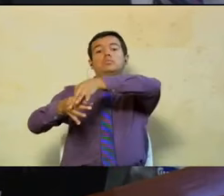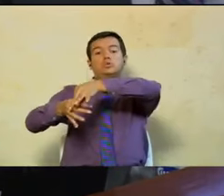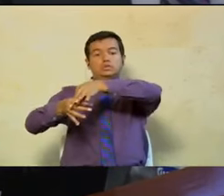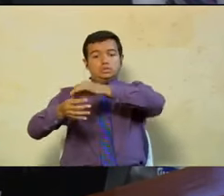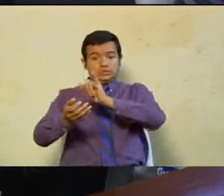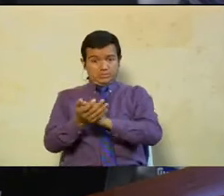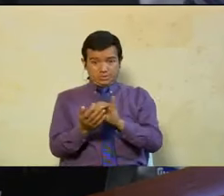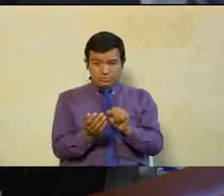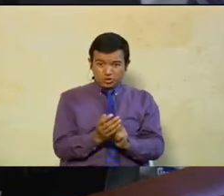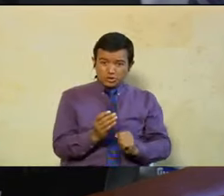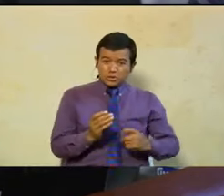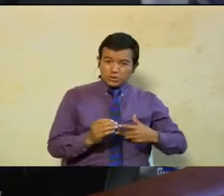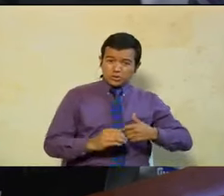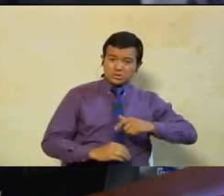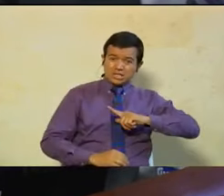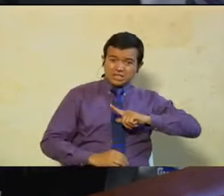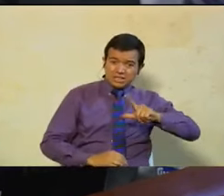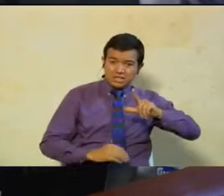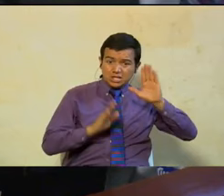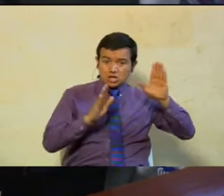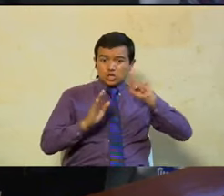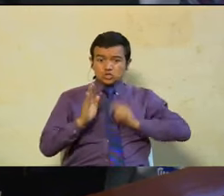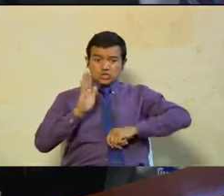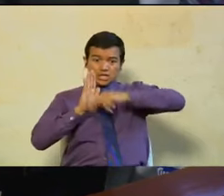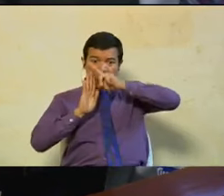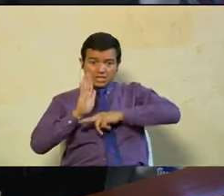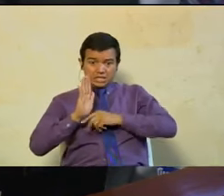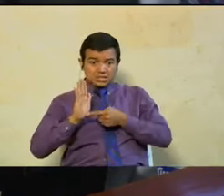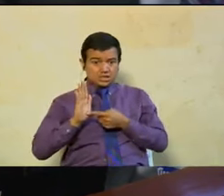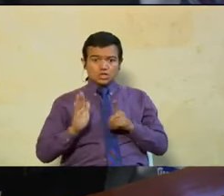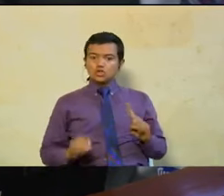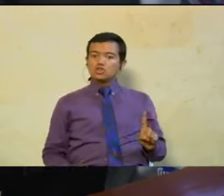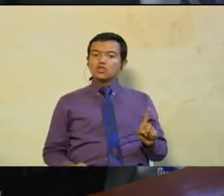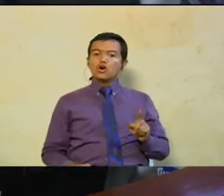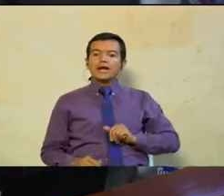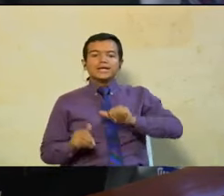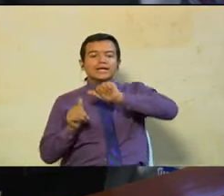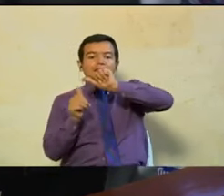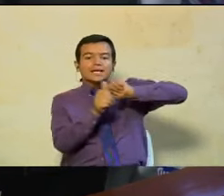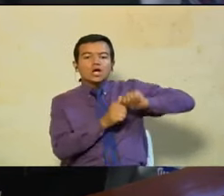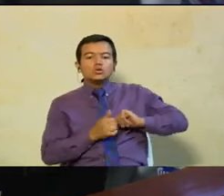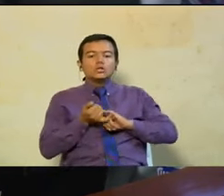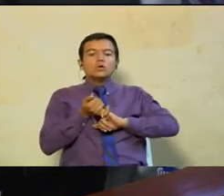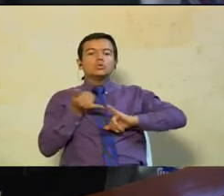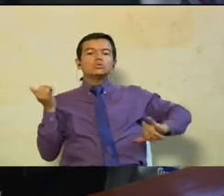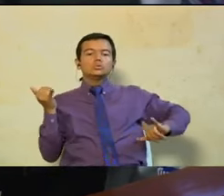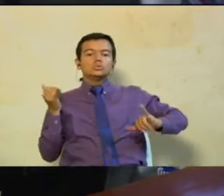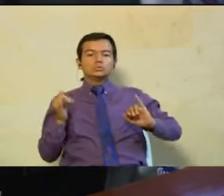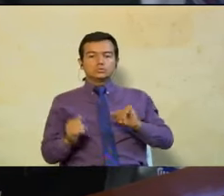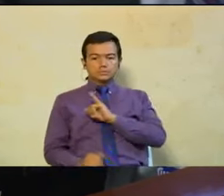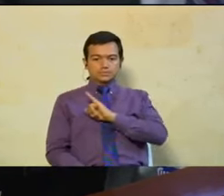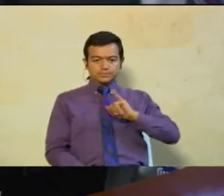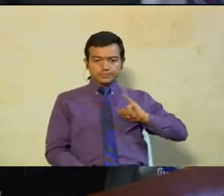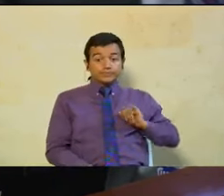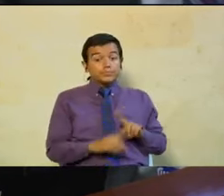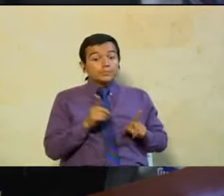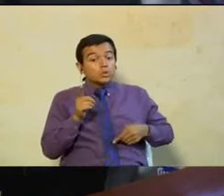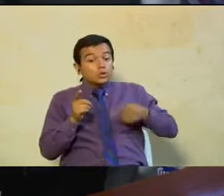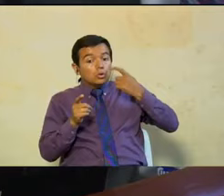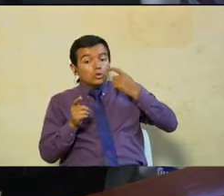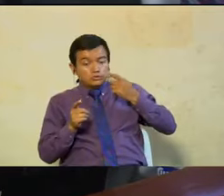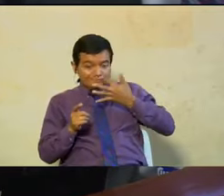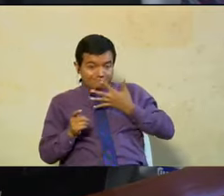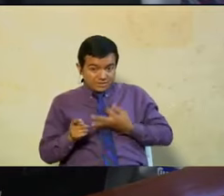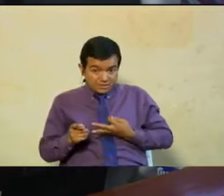congreso de la República yo creo que aquí Somos todos autónomos e independientes pero no puedo aceptar